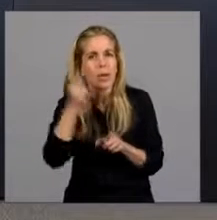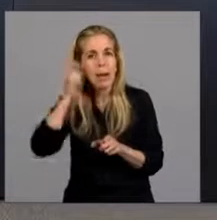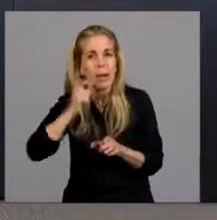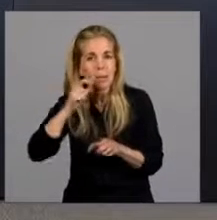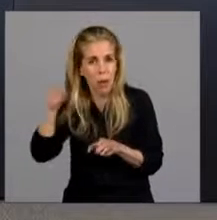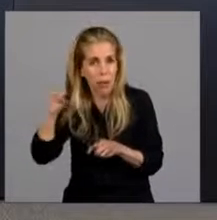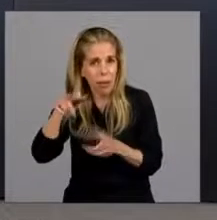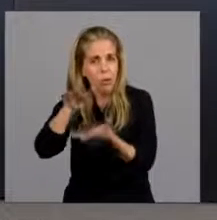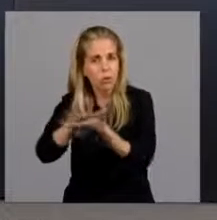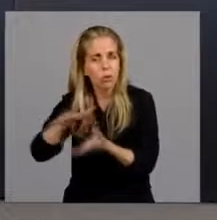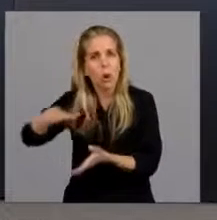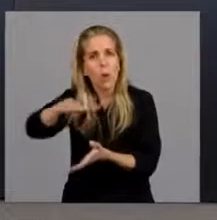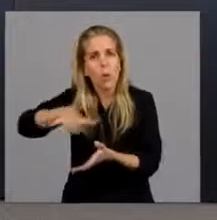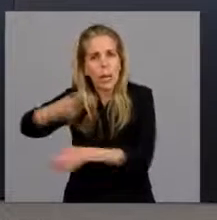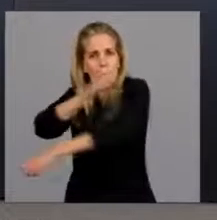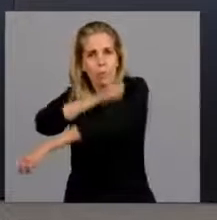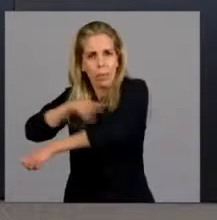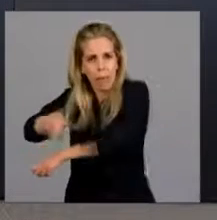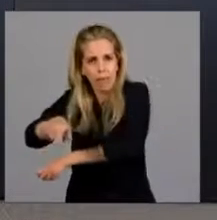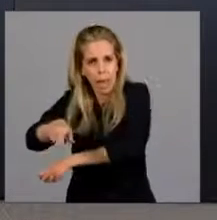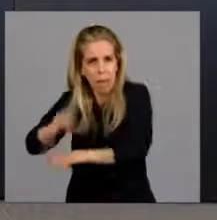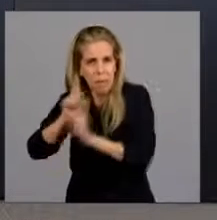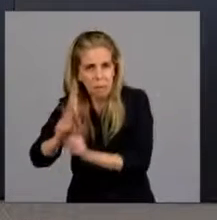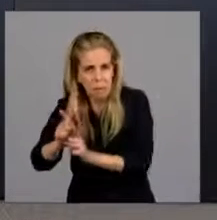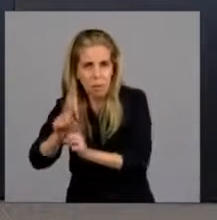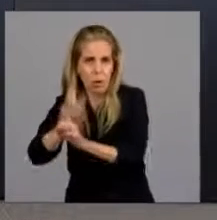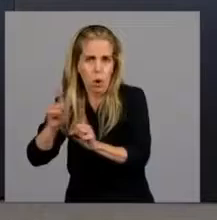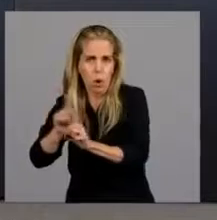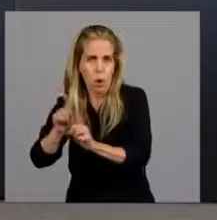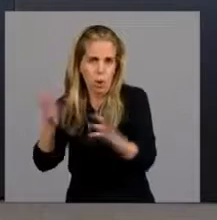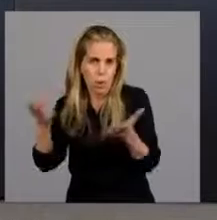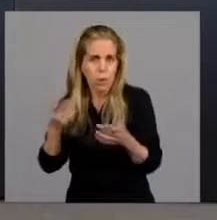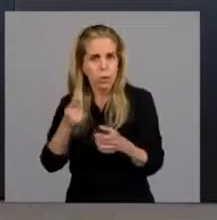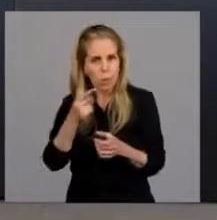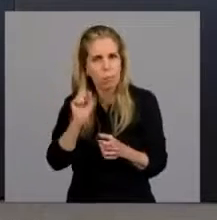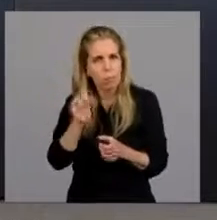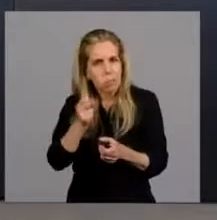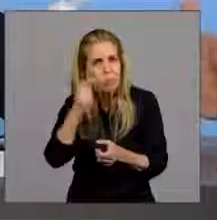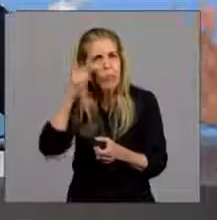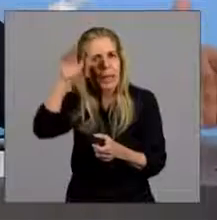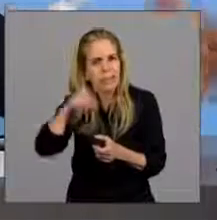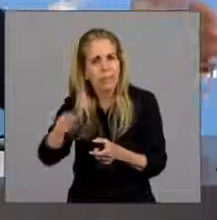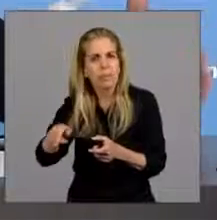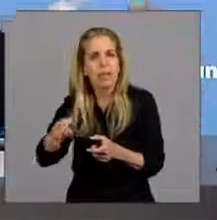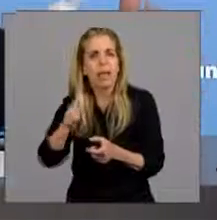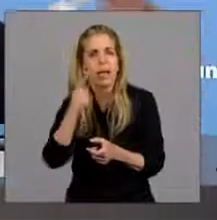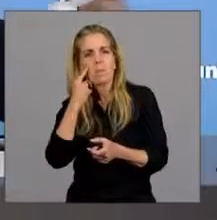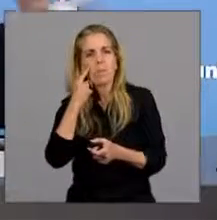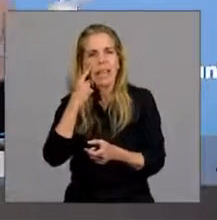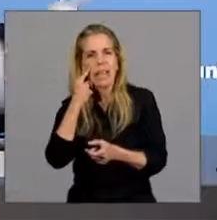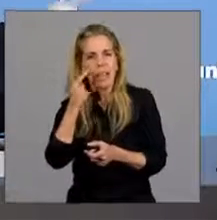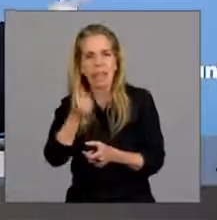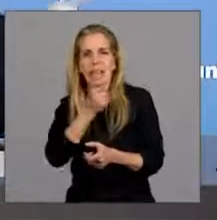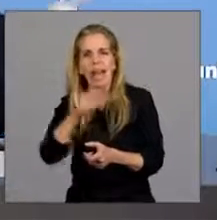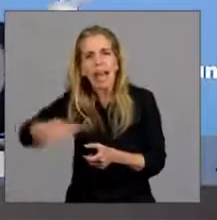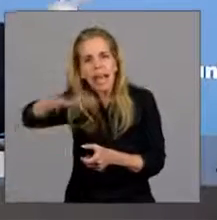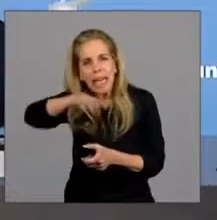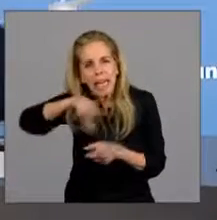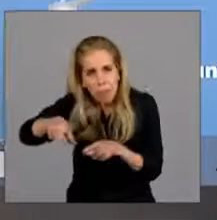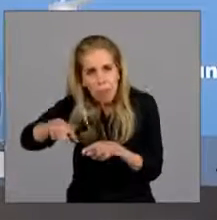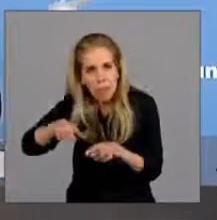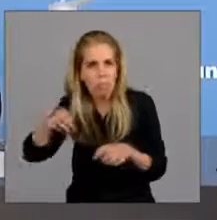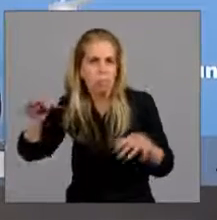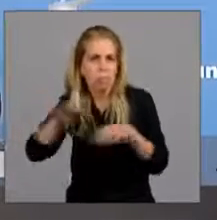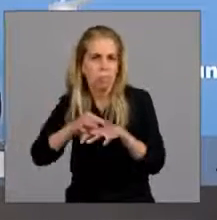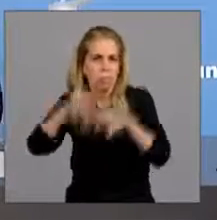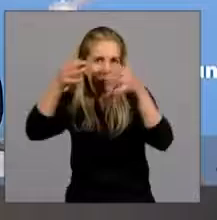Azul se sostenga. Yo ya hablé con la intendenta de Quilmes y me comprometí a que dentro del plan de